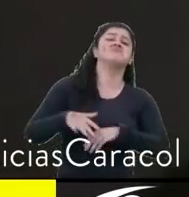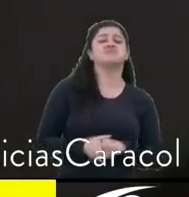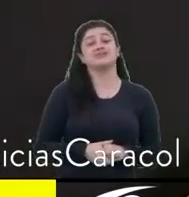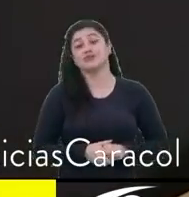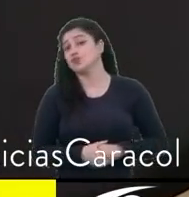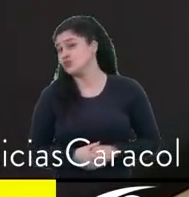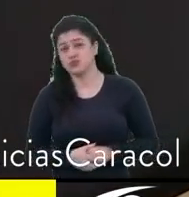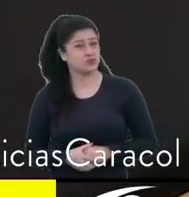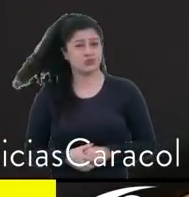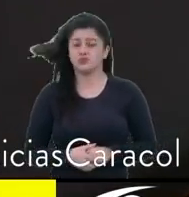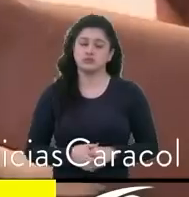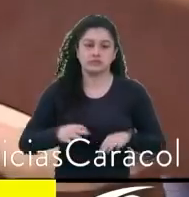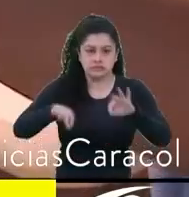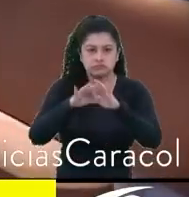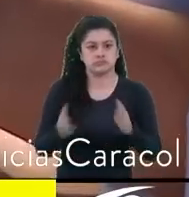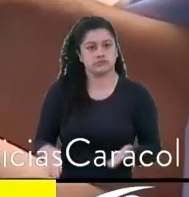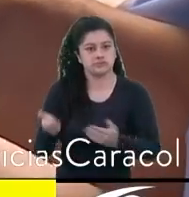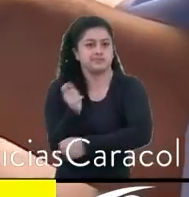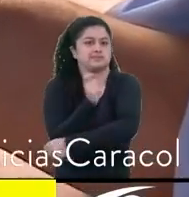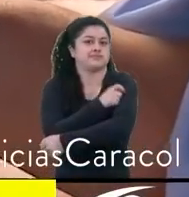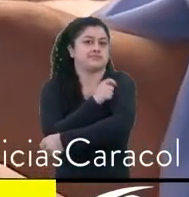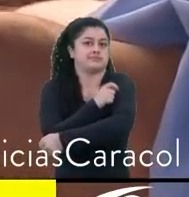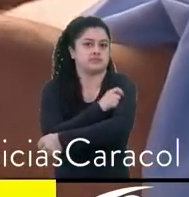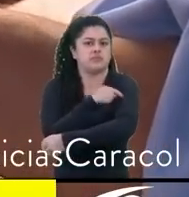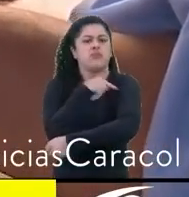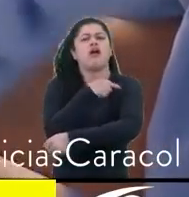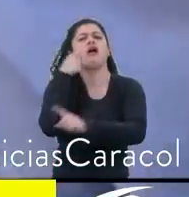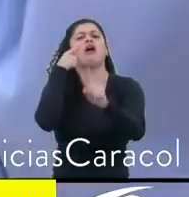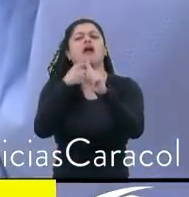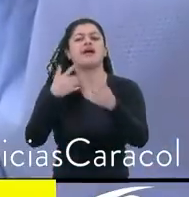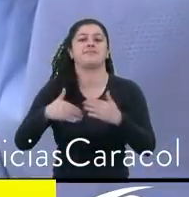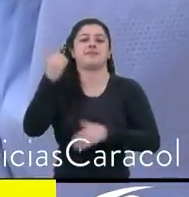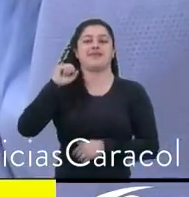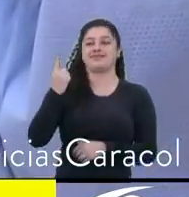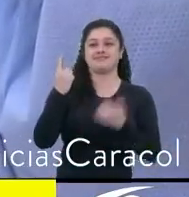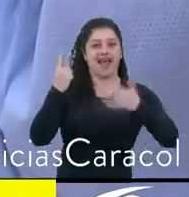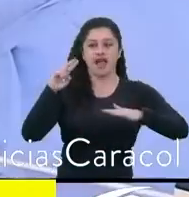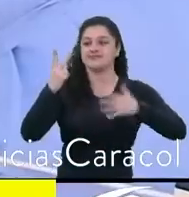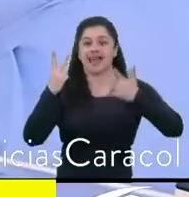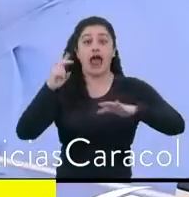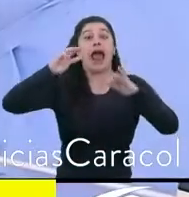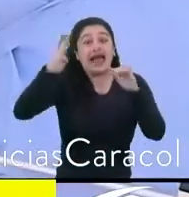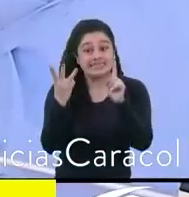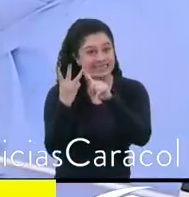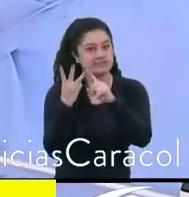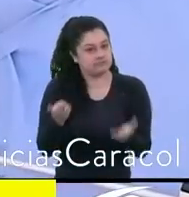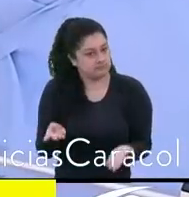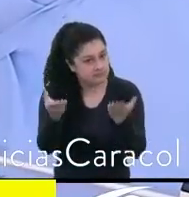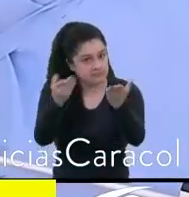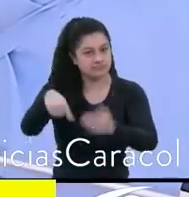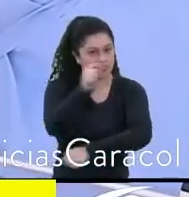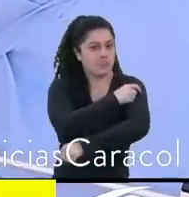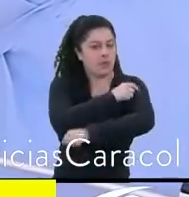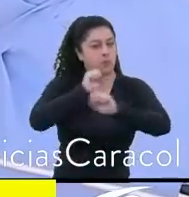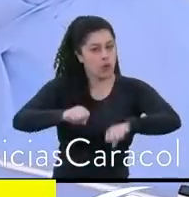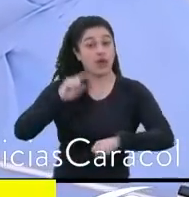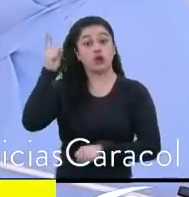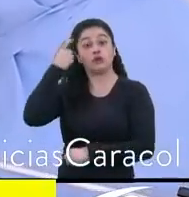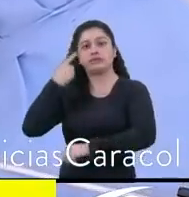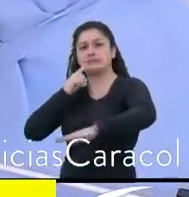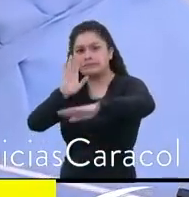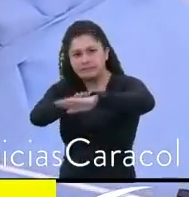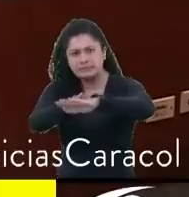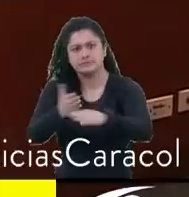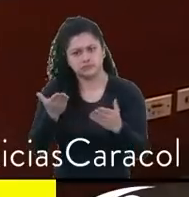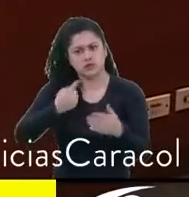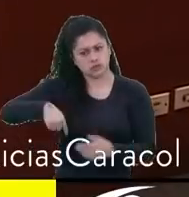supuesto, estamos aplicando también las dosis de refuerzo. El gobierno también le apuesta a recuperar la capacidad para producir biológicos y por